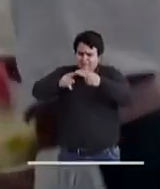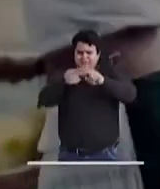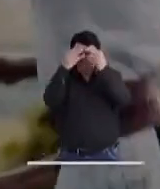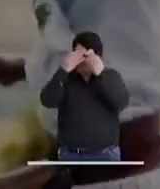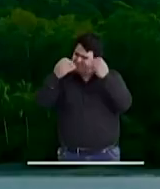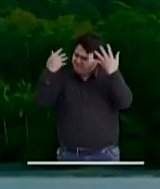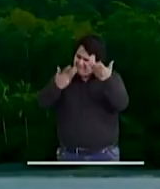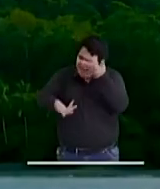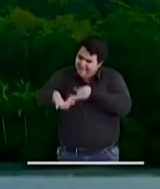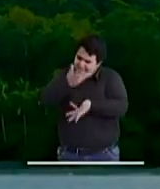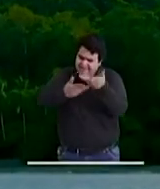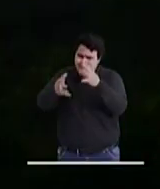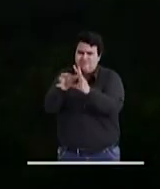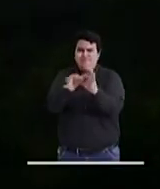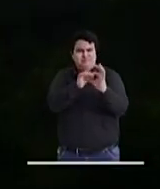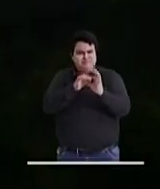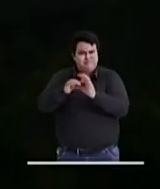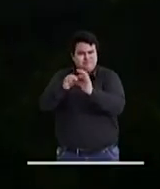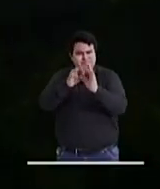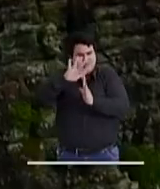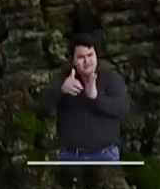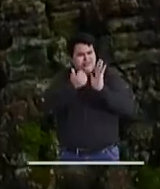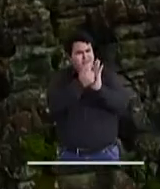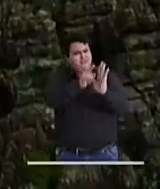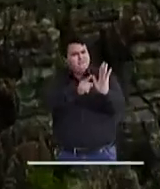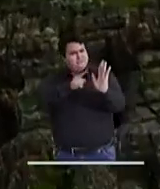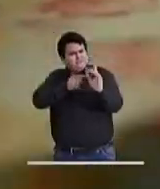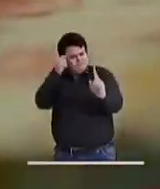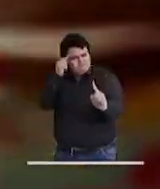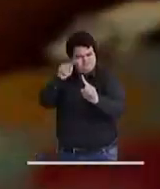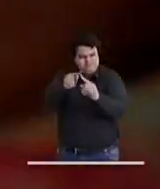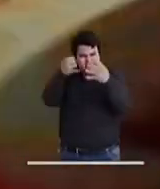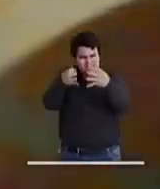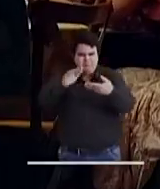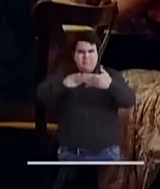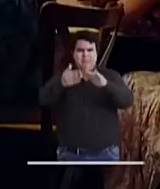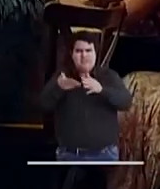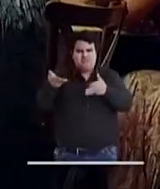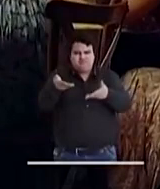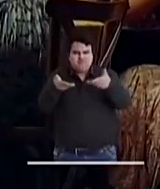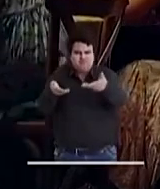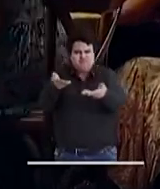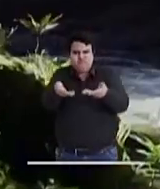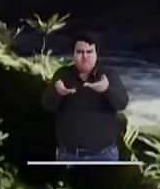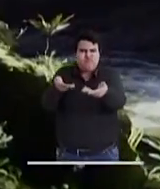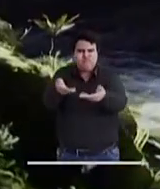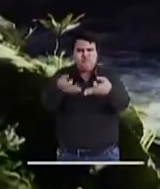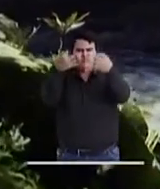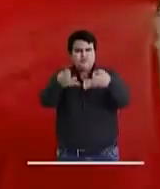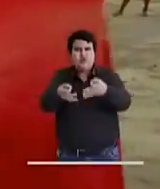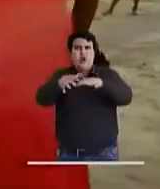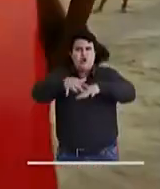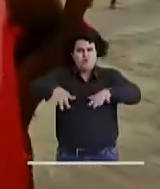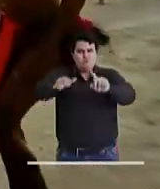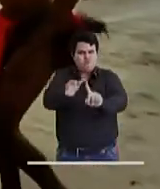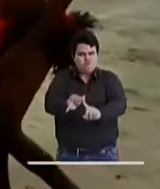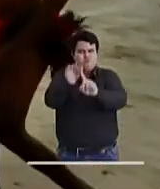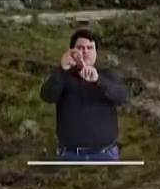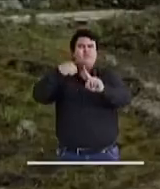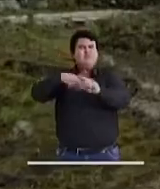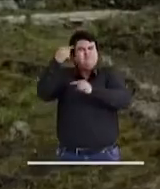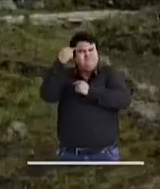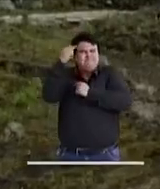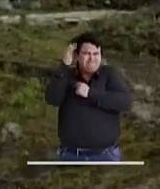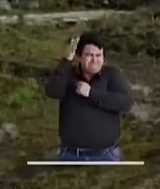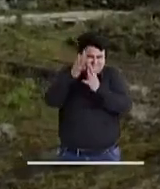estas estrategias. Y en la vitrina turística de ANATO, como ustedes lo comentaban, tendremos la presencia de 70